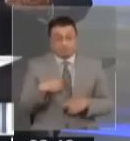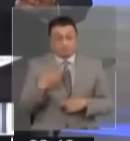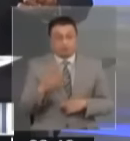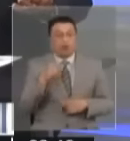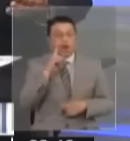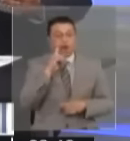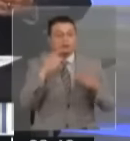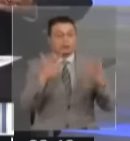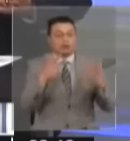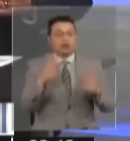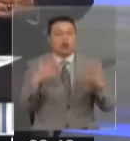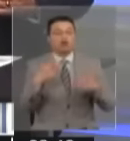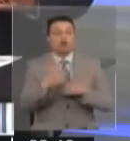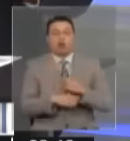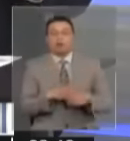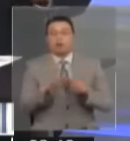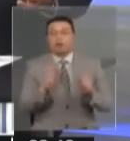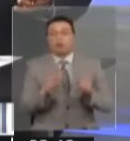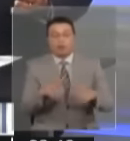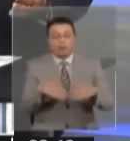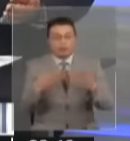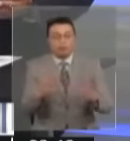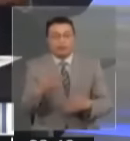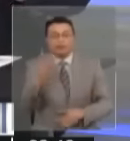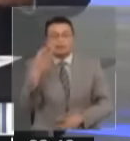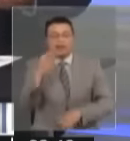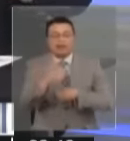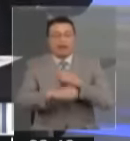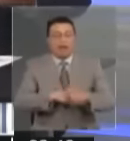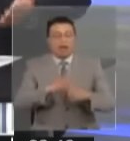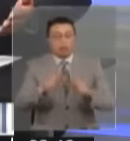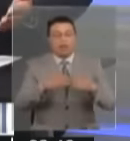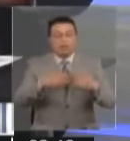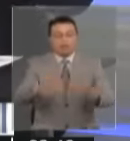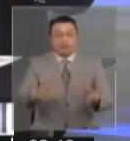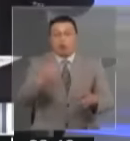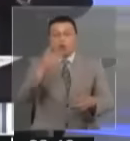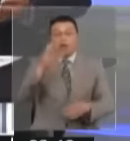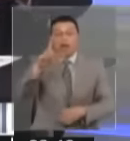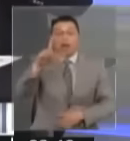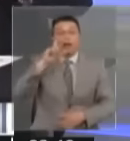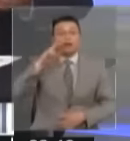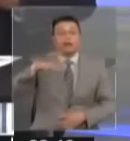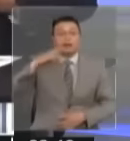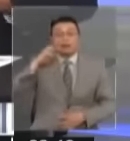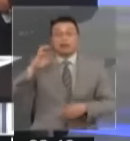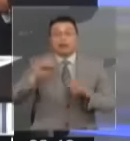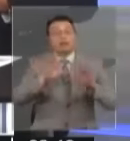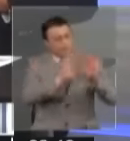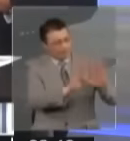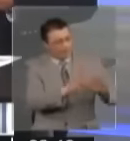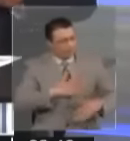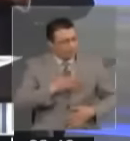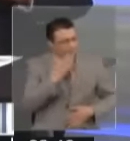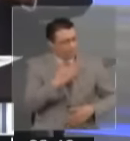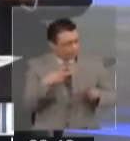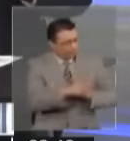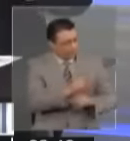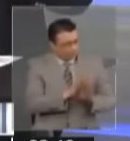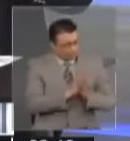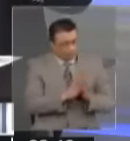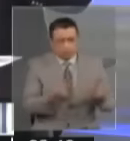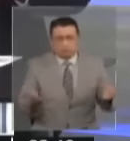7, 8 años. ¿Qué importa que la entreguemos 30 años si tenemos una clínica que está... ¿Me deja hablar o no?